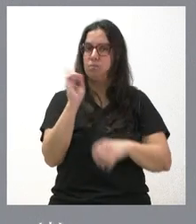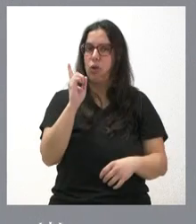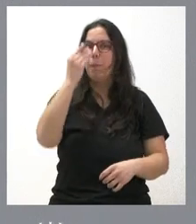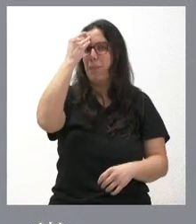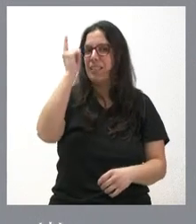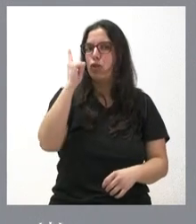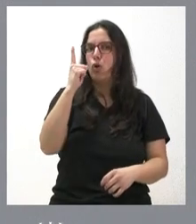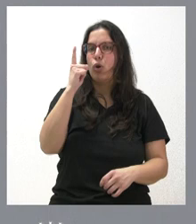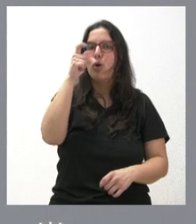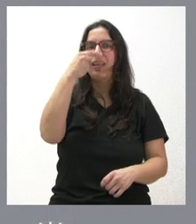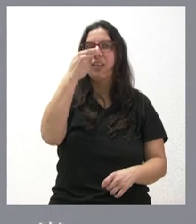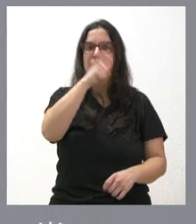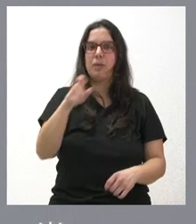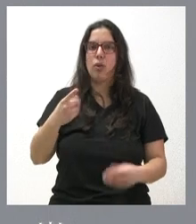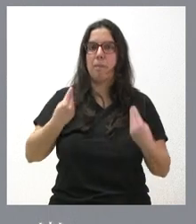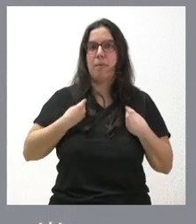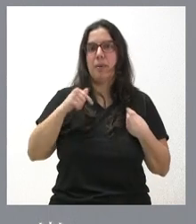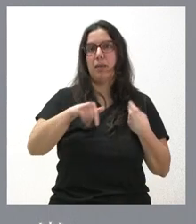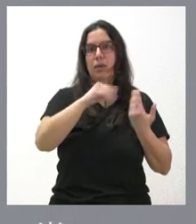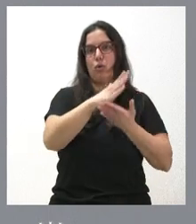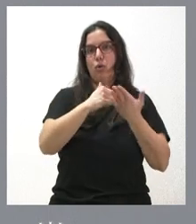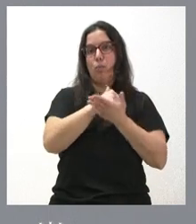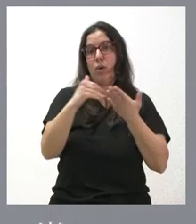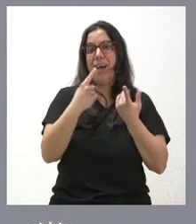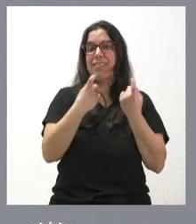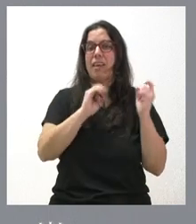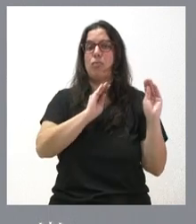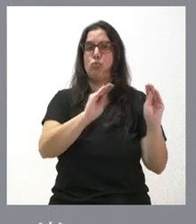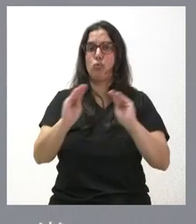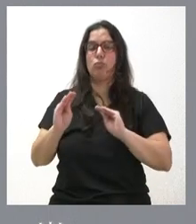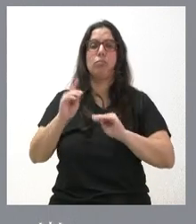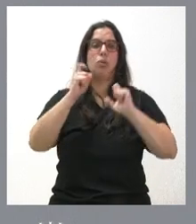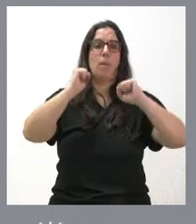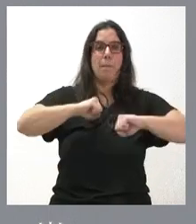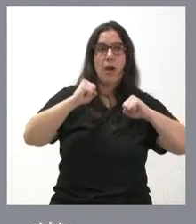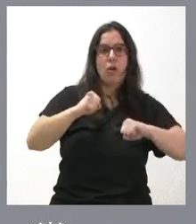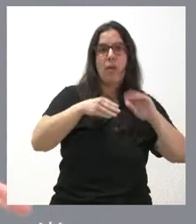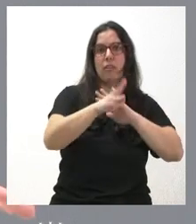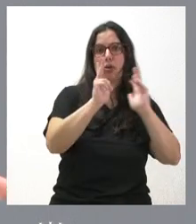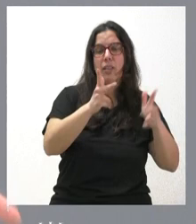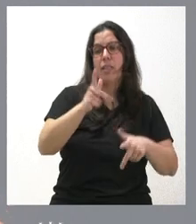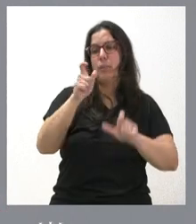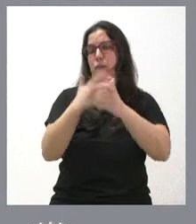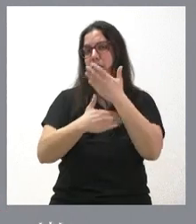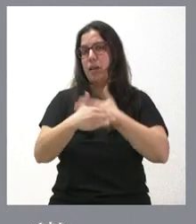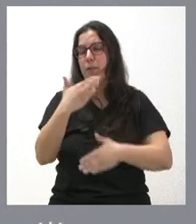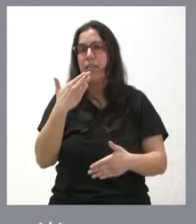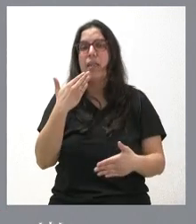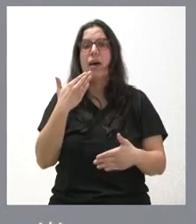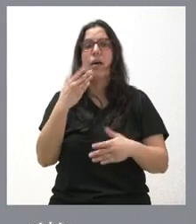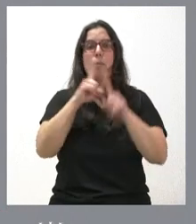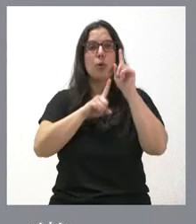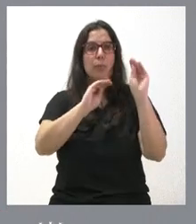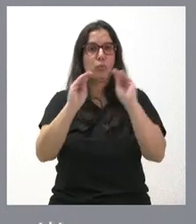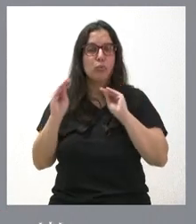intereses de la gente de nuestra comunidad Autónoma y por tanto sus necesidades las personas mayores y su acceso a la residencia las personas con discapacidad y los problemas